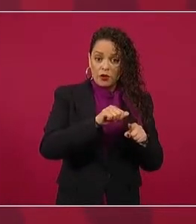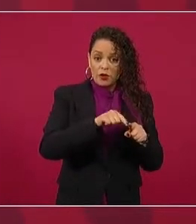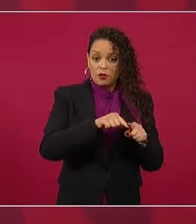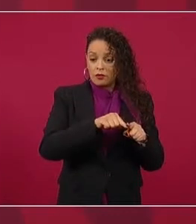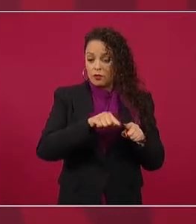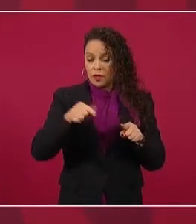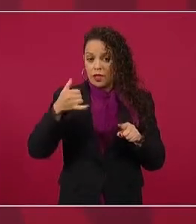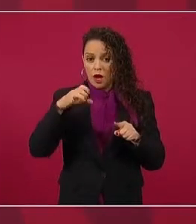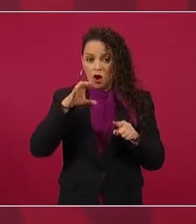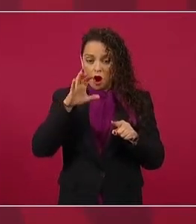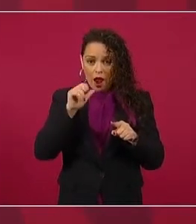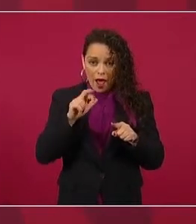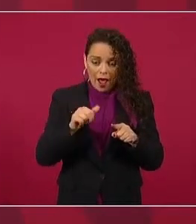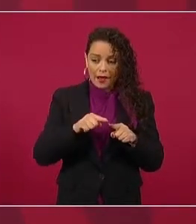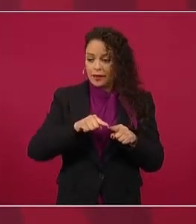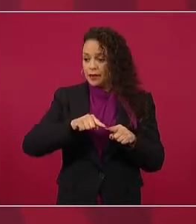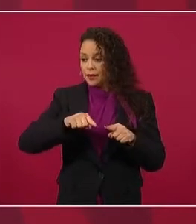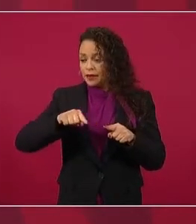por Yécora